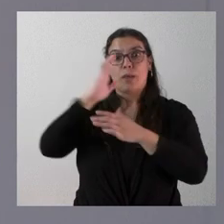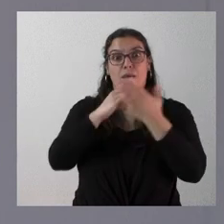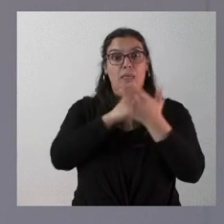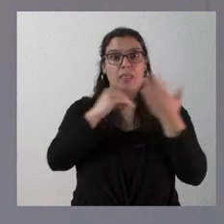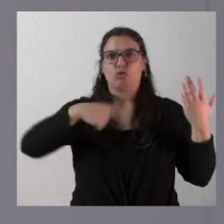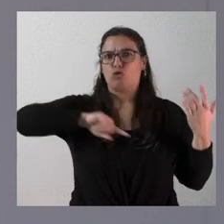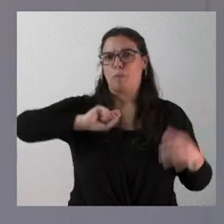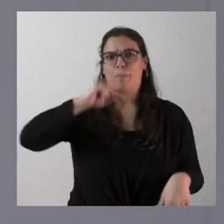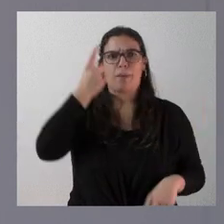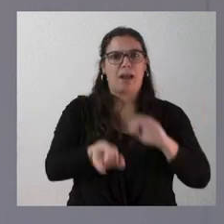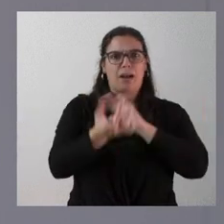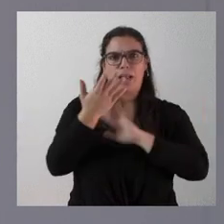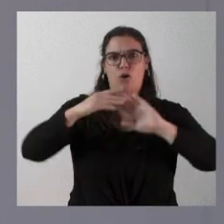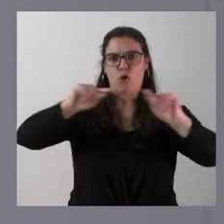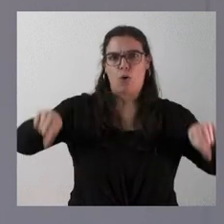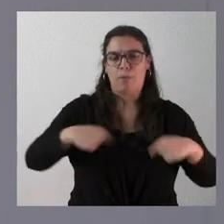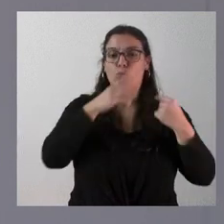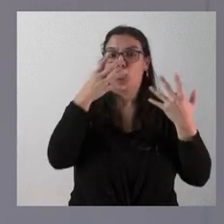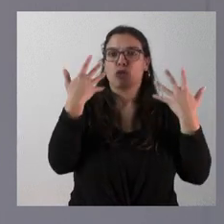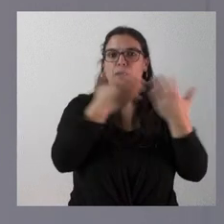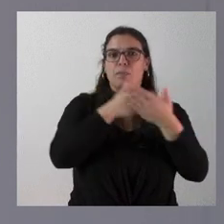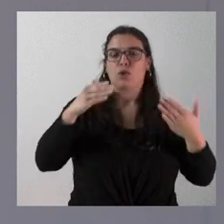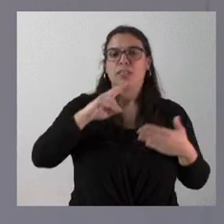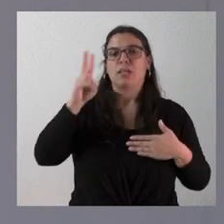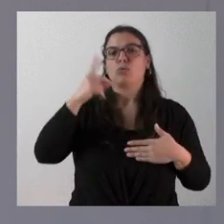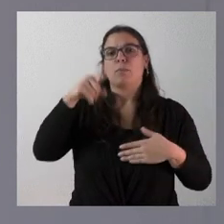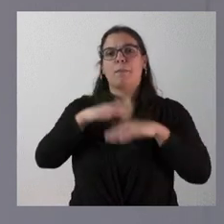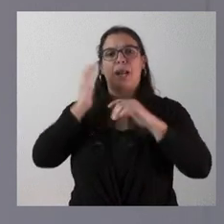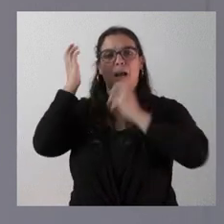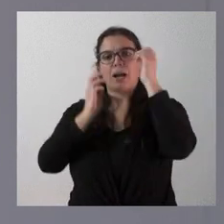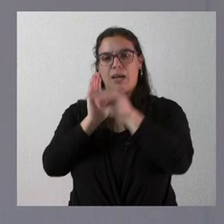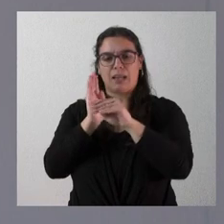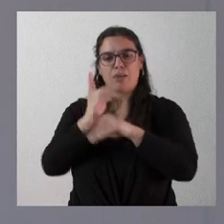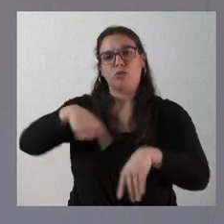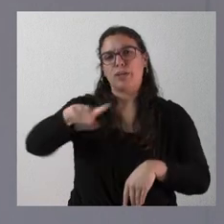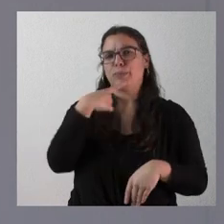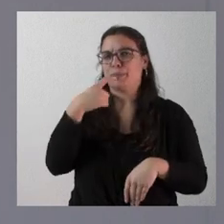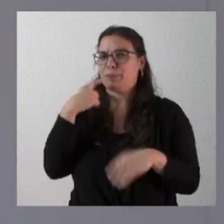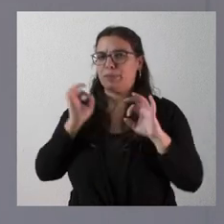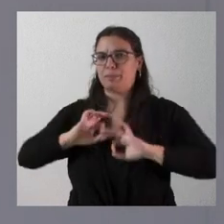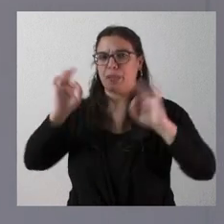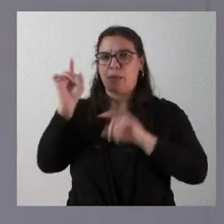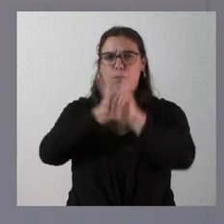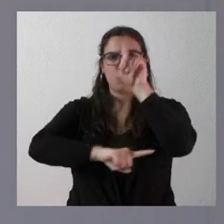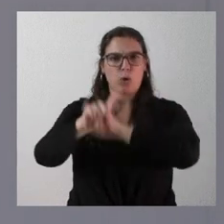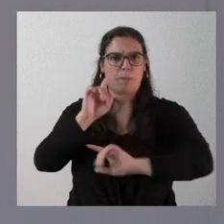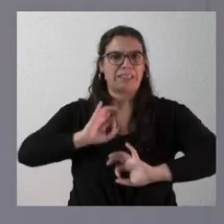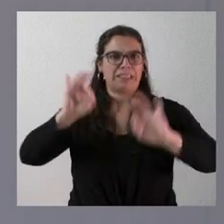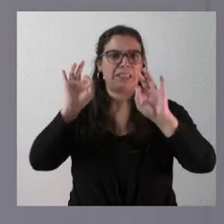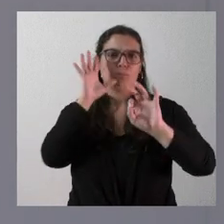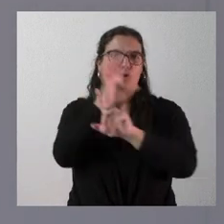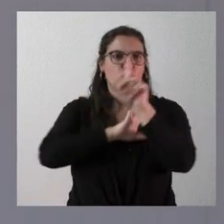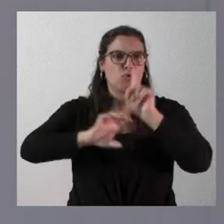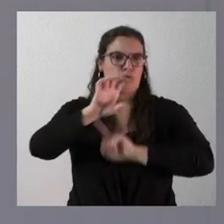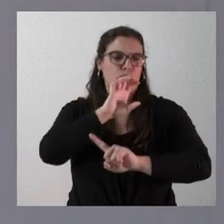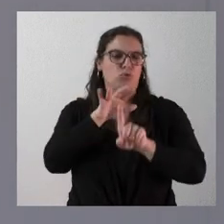y Asimismo destinamos 10 millones de euros al sector ganadero que también está teniendo especiales dificultades y problemas en este contexto de crisis